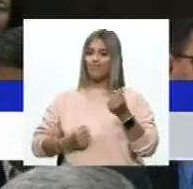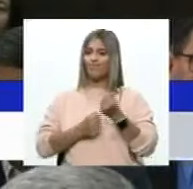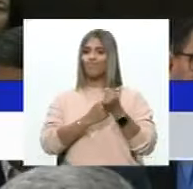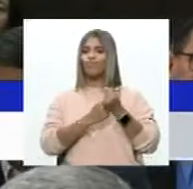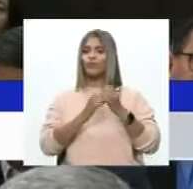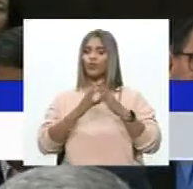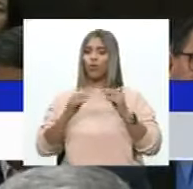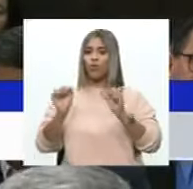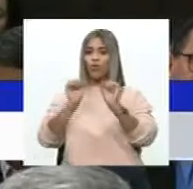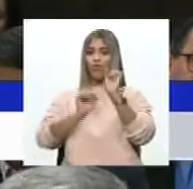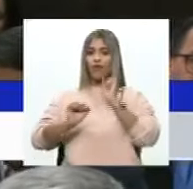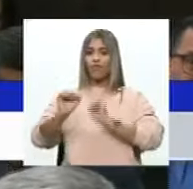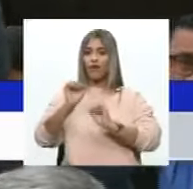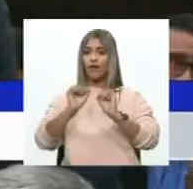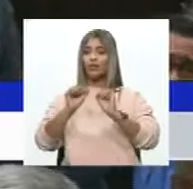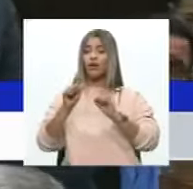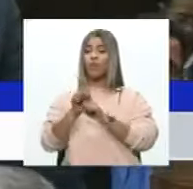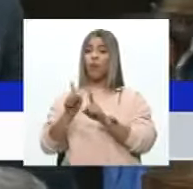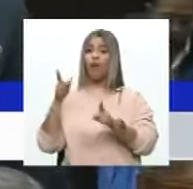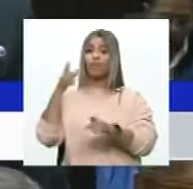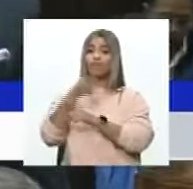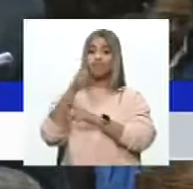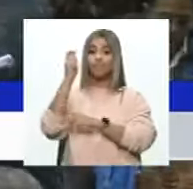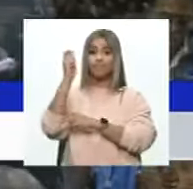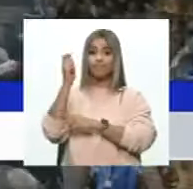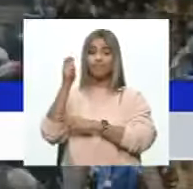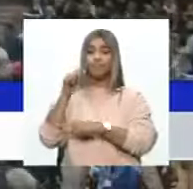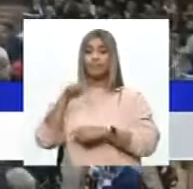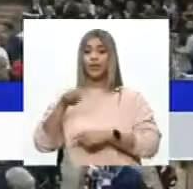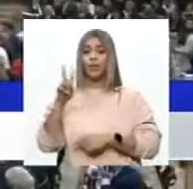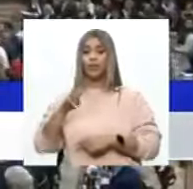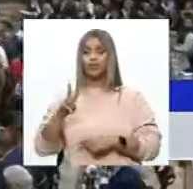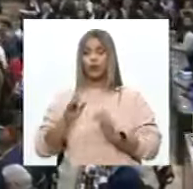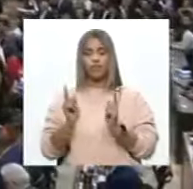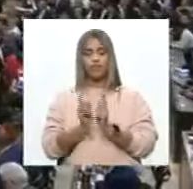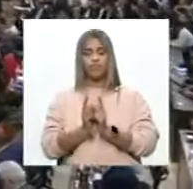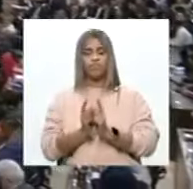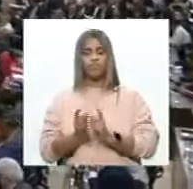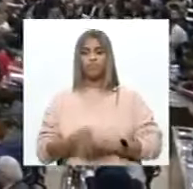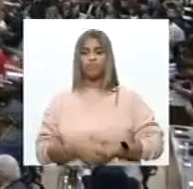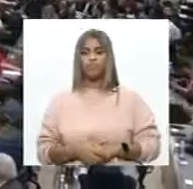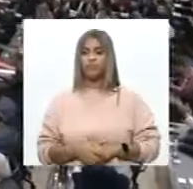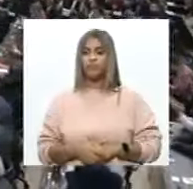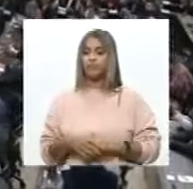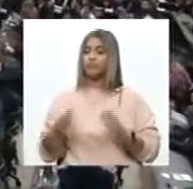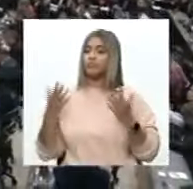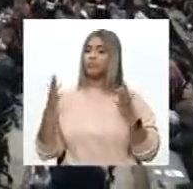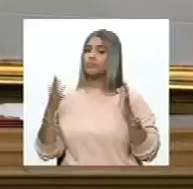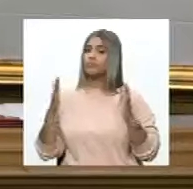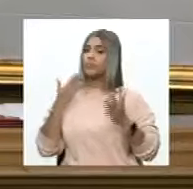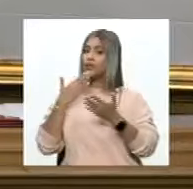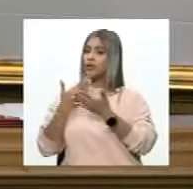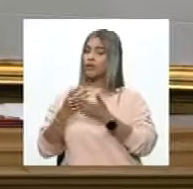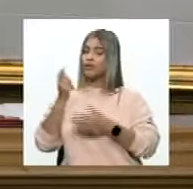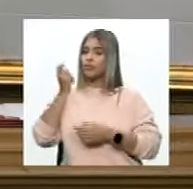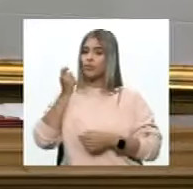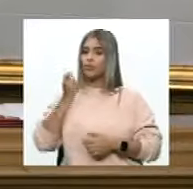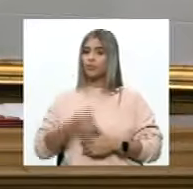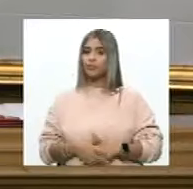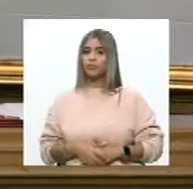la defensa y seguridad de la República. Es todo, señor presidente. Muchas gracias, diputado